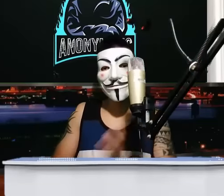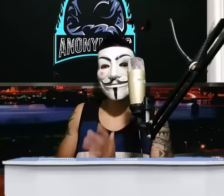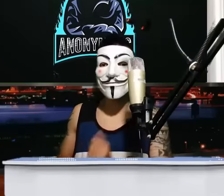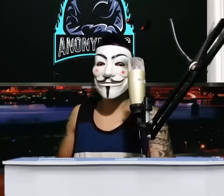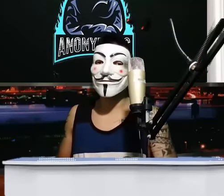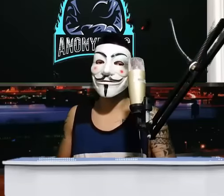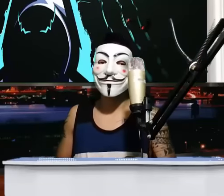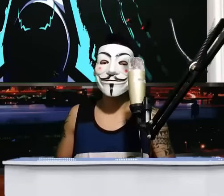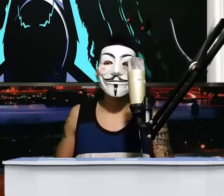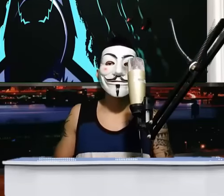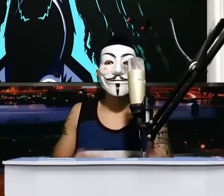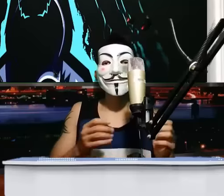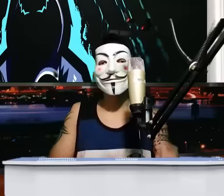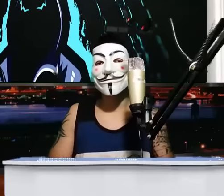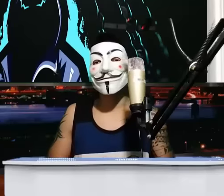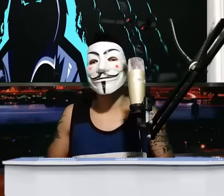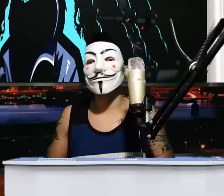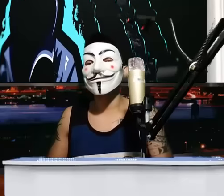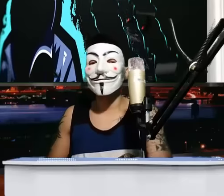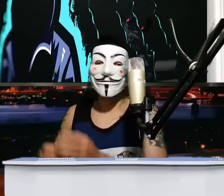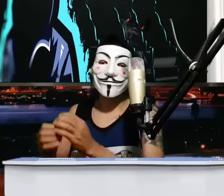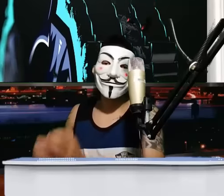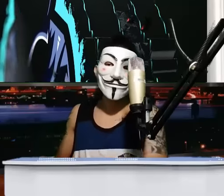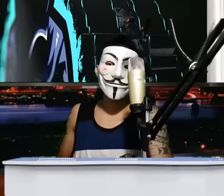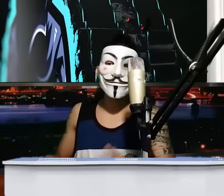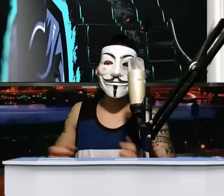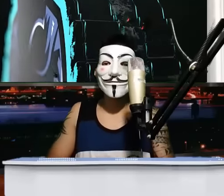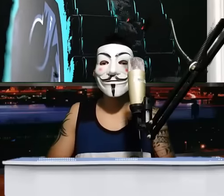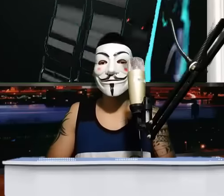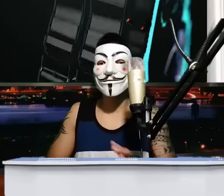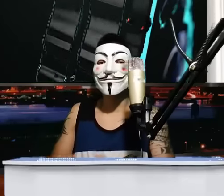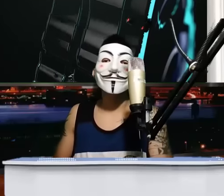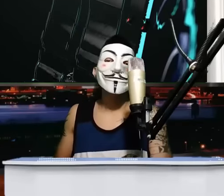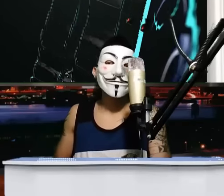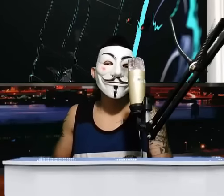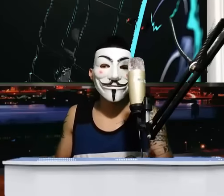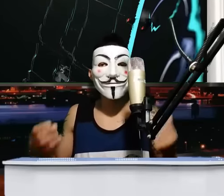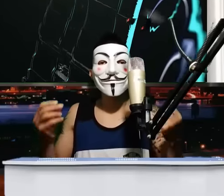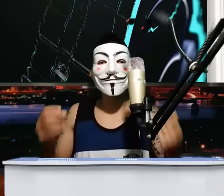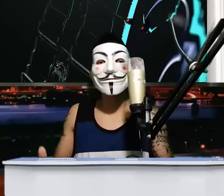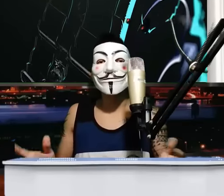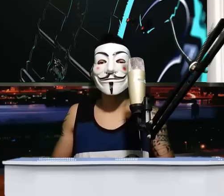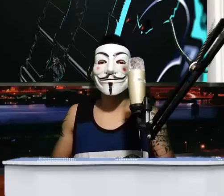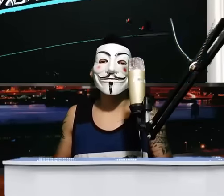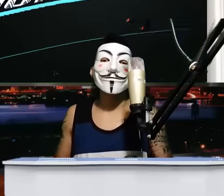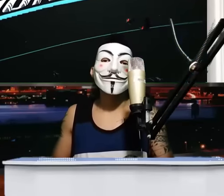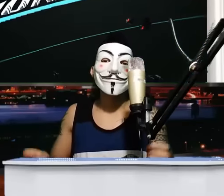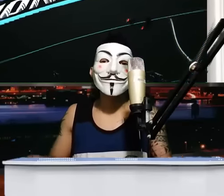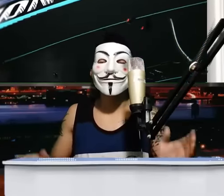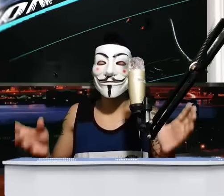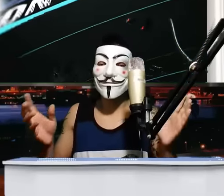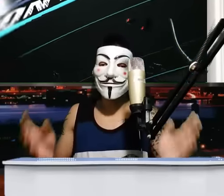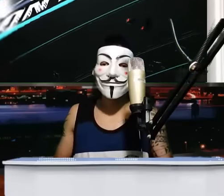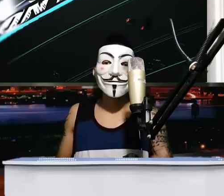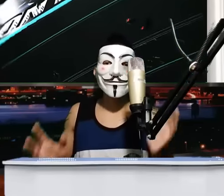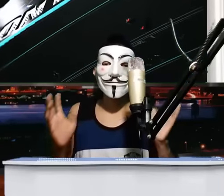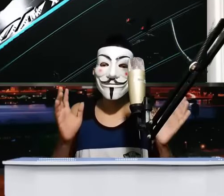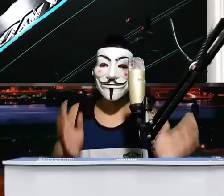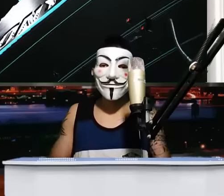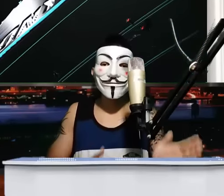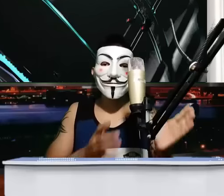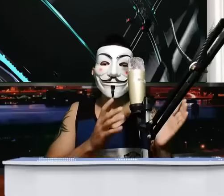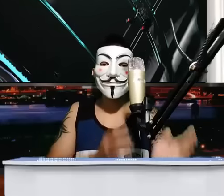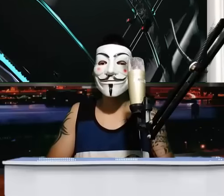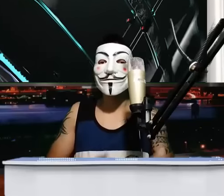decir un montón de babosadas, y salió a decir que gracias a Dios la tormenta pasó muy rápido, y también agradeció a